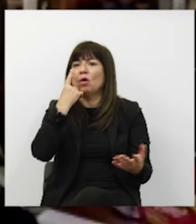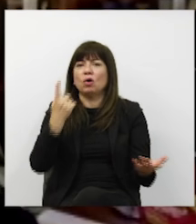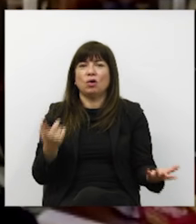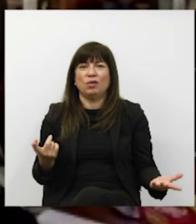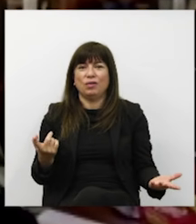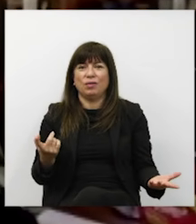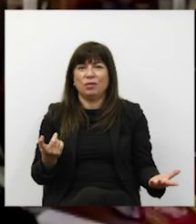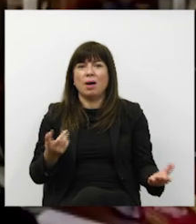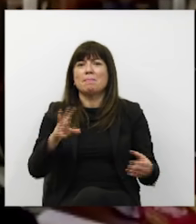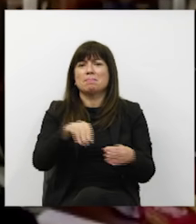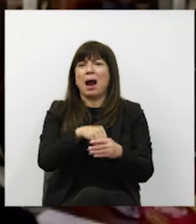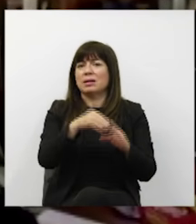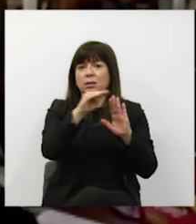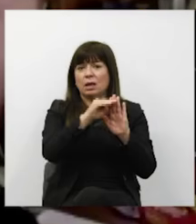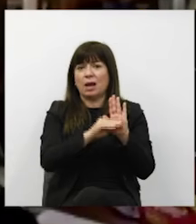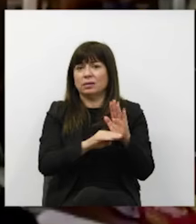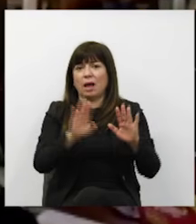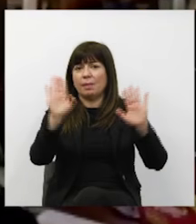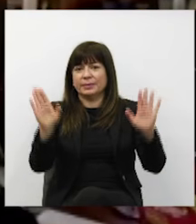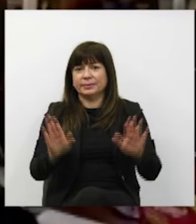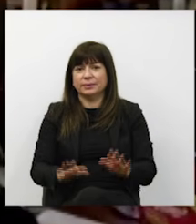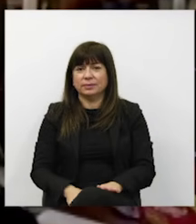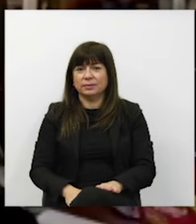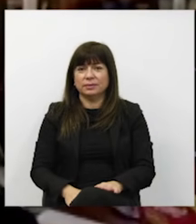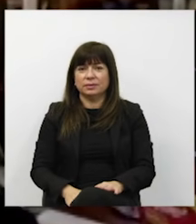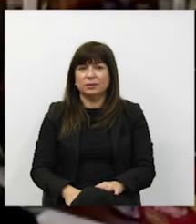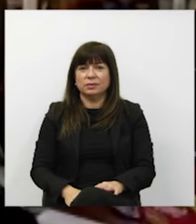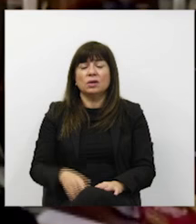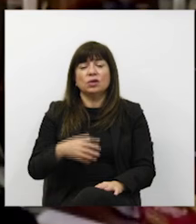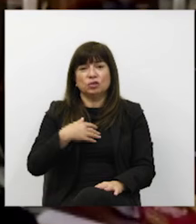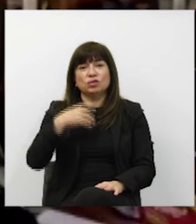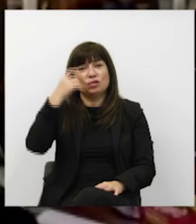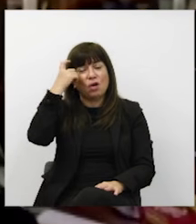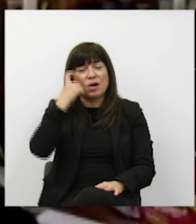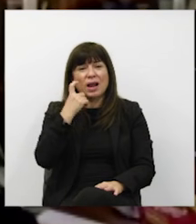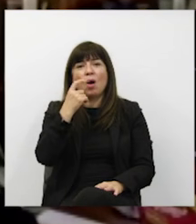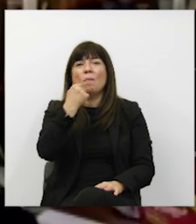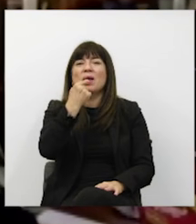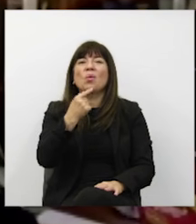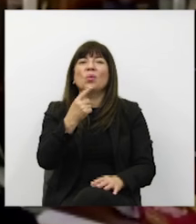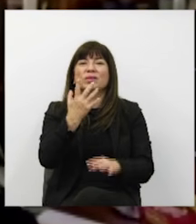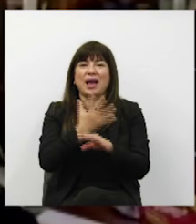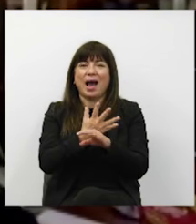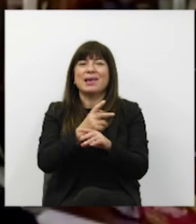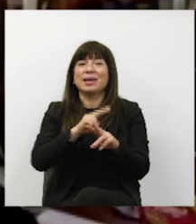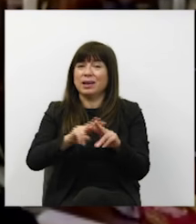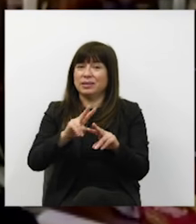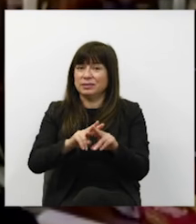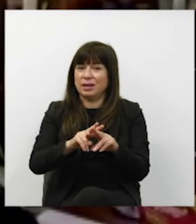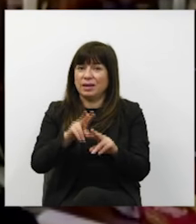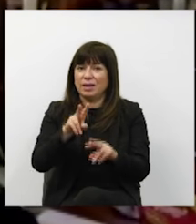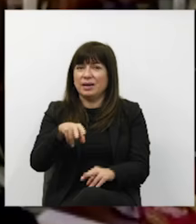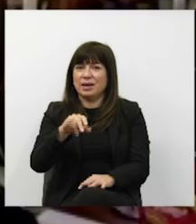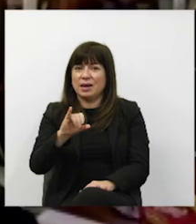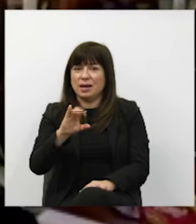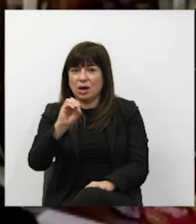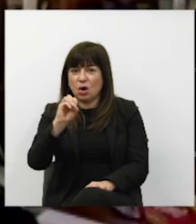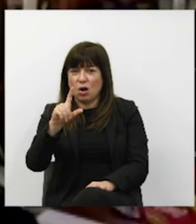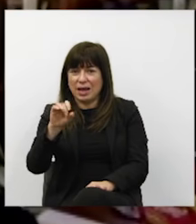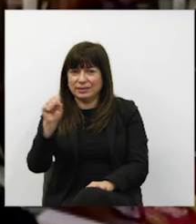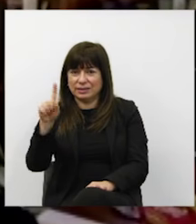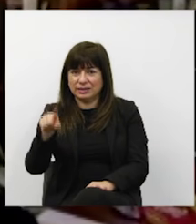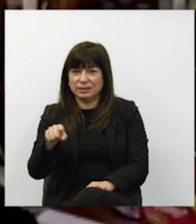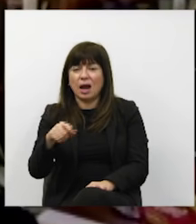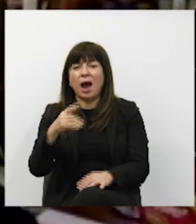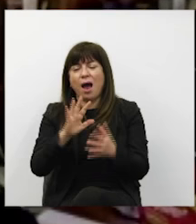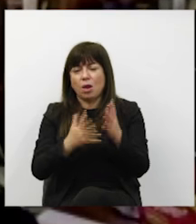que eran parte de la lista. Digamos, yo creo que la pregunta que hay que hacerse, Nicolás, y que no la veo en Chile, a lo mejor